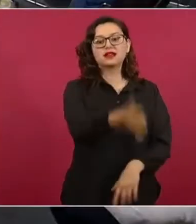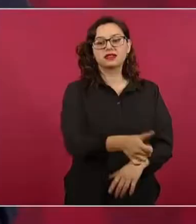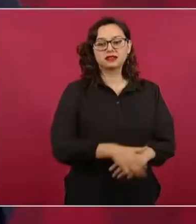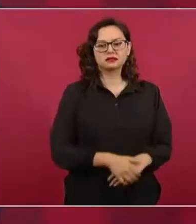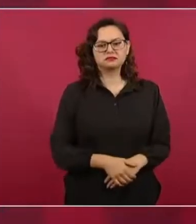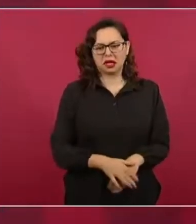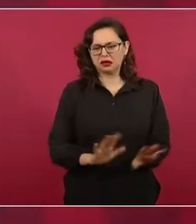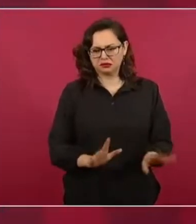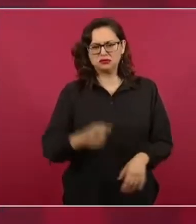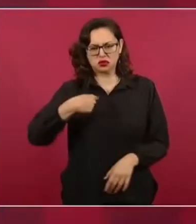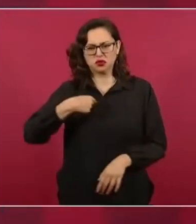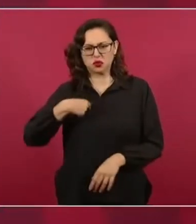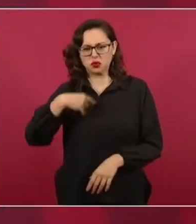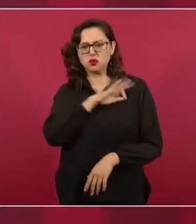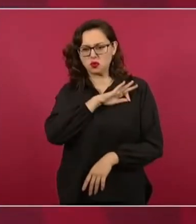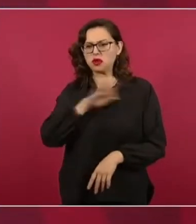informarle a la gente